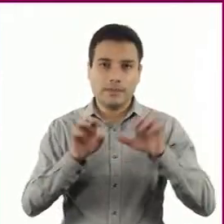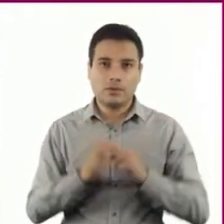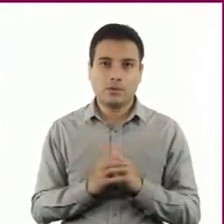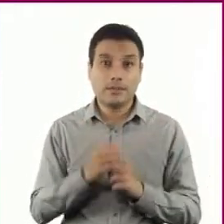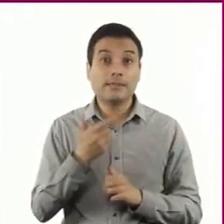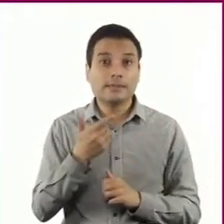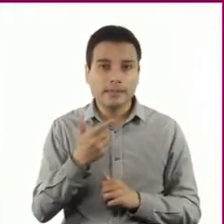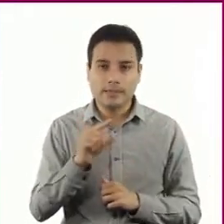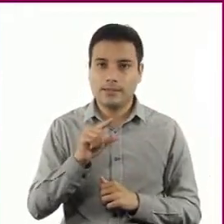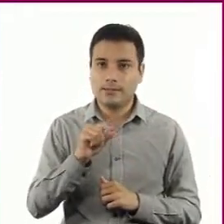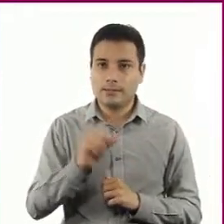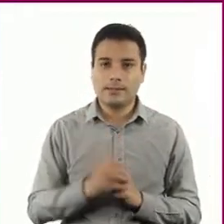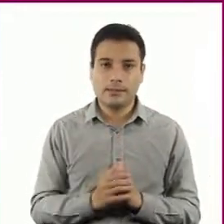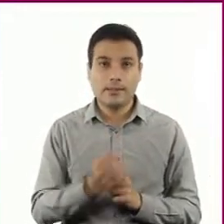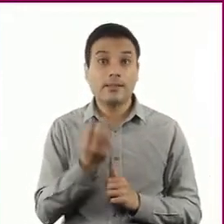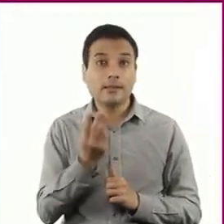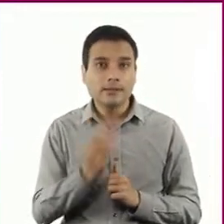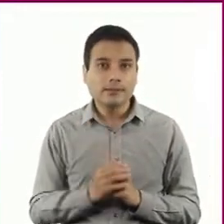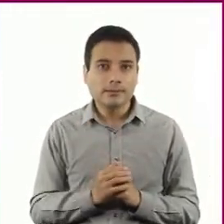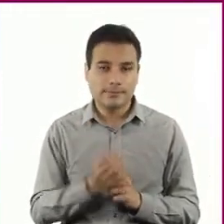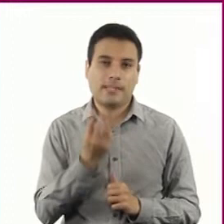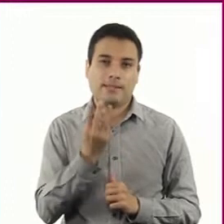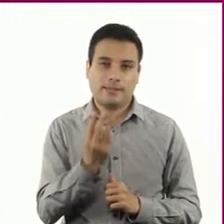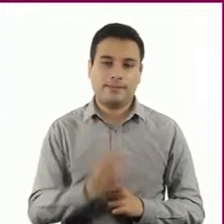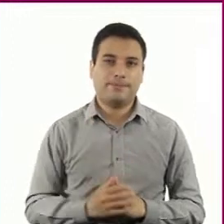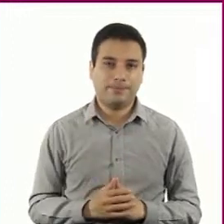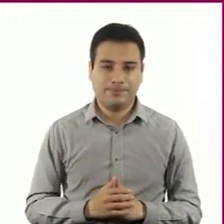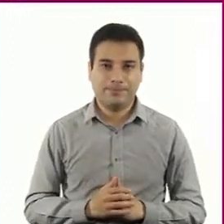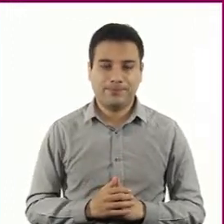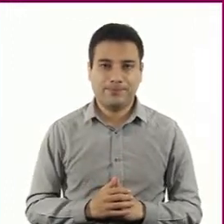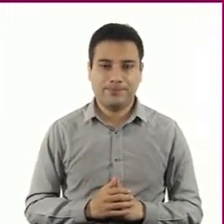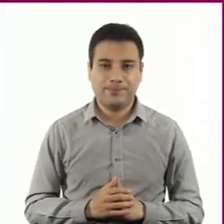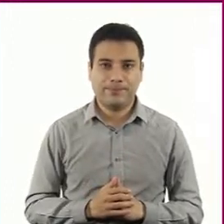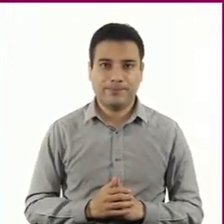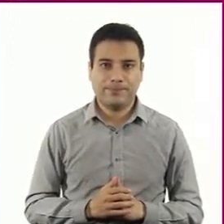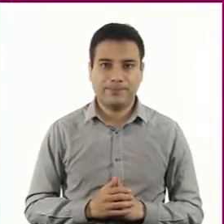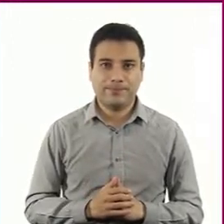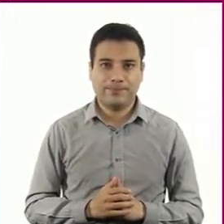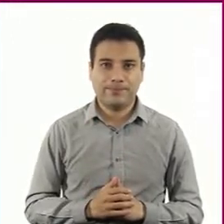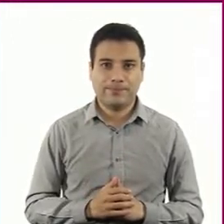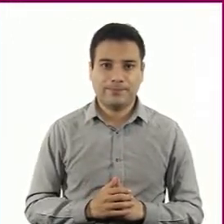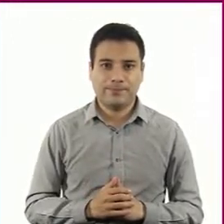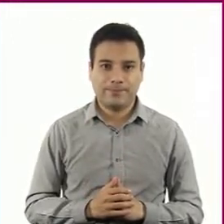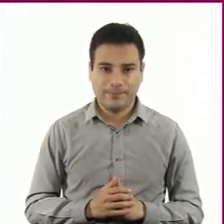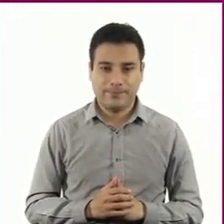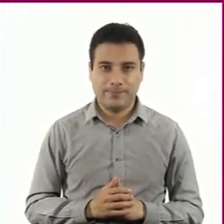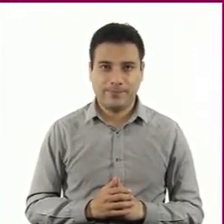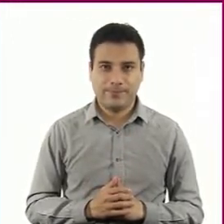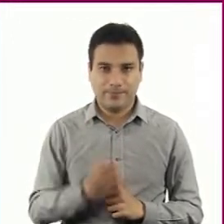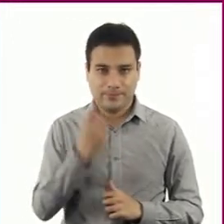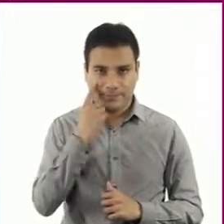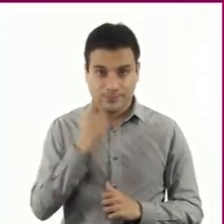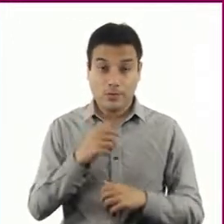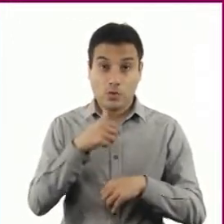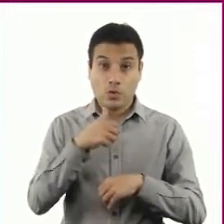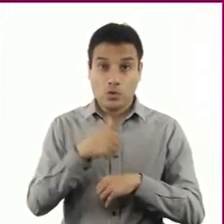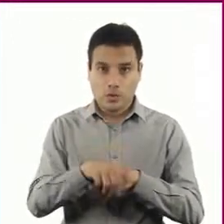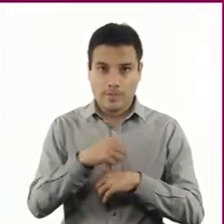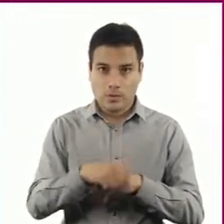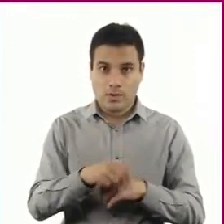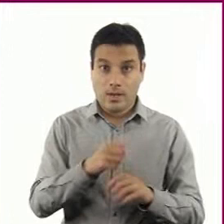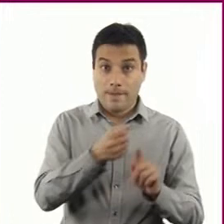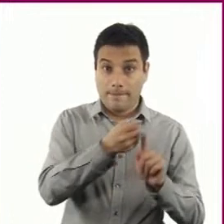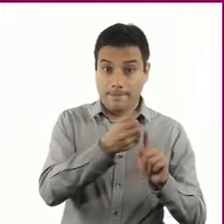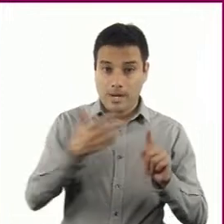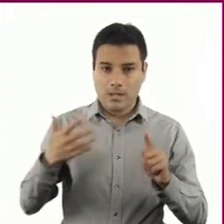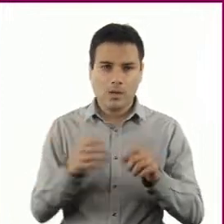a 70 y el 3 unidades. En notación desarrollada, el número 1973